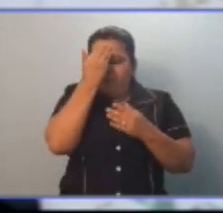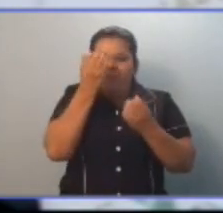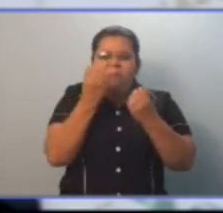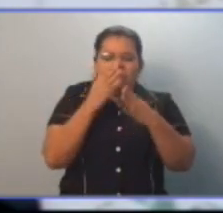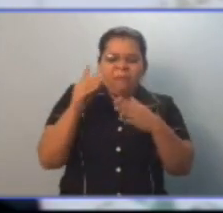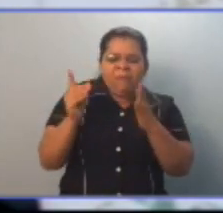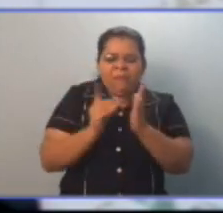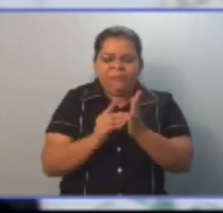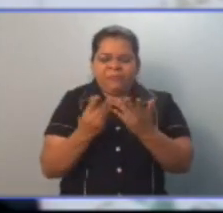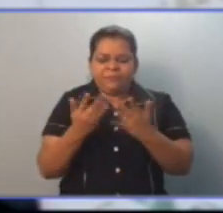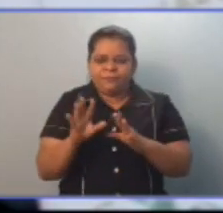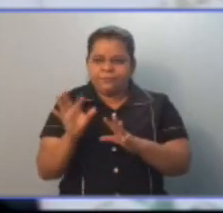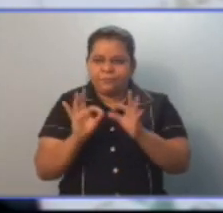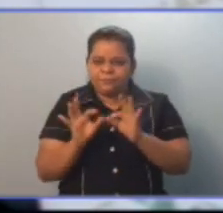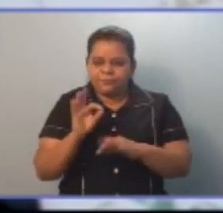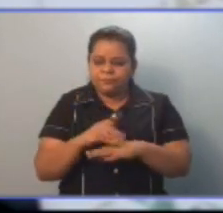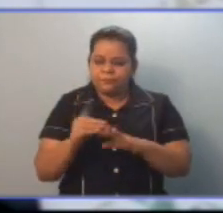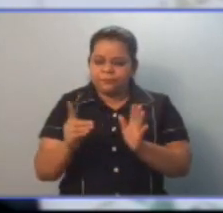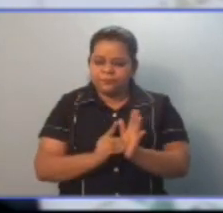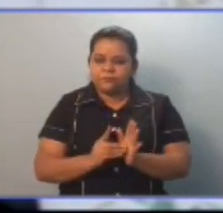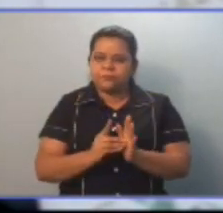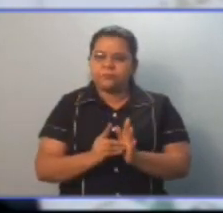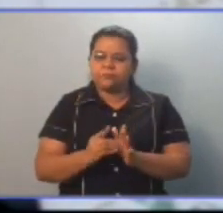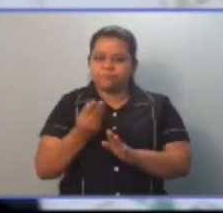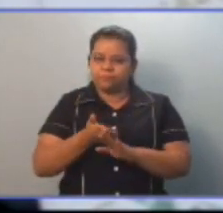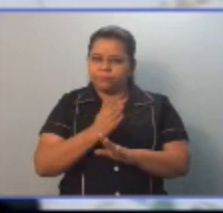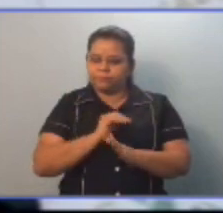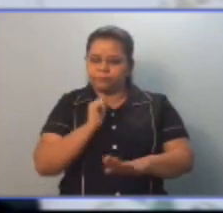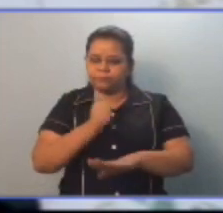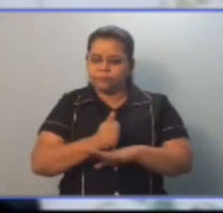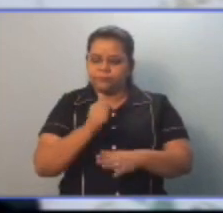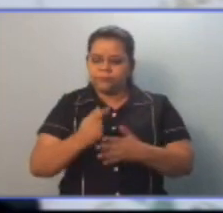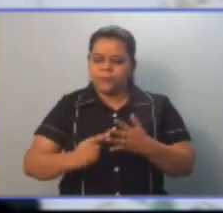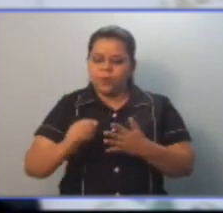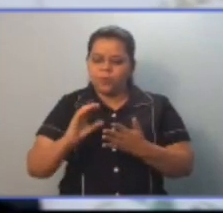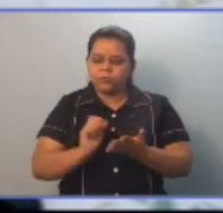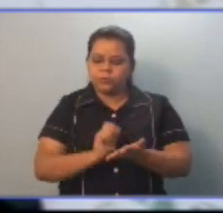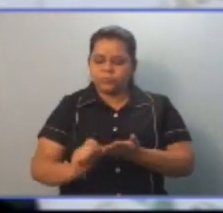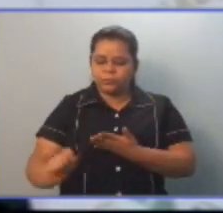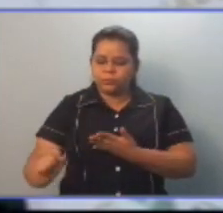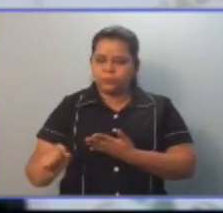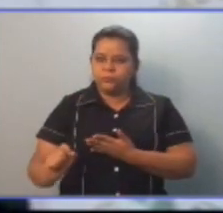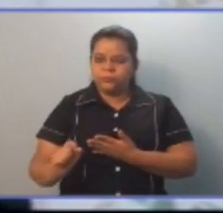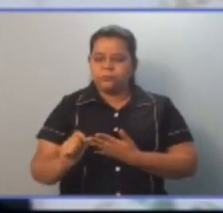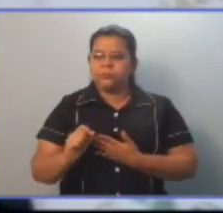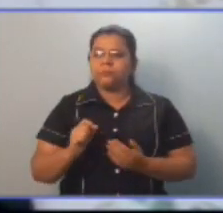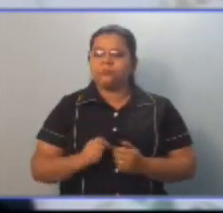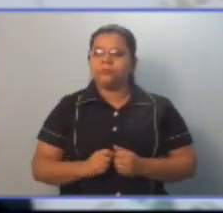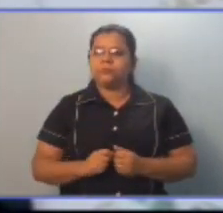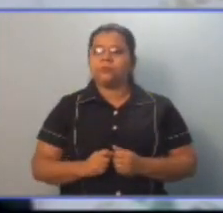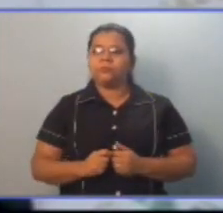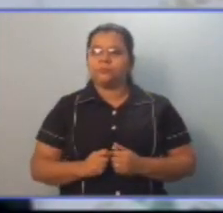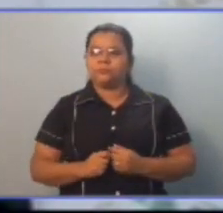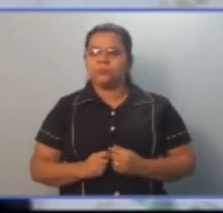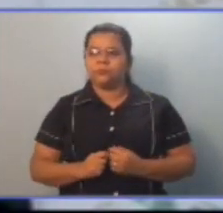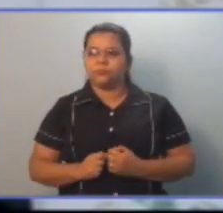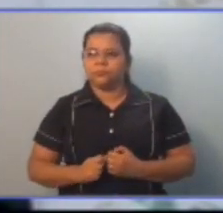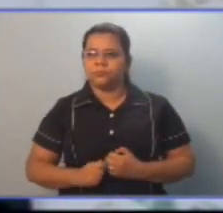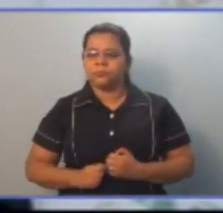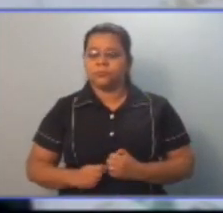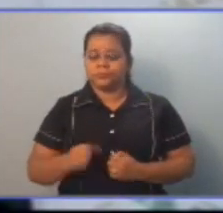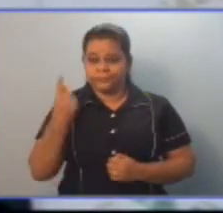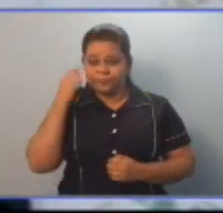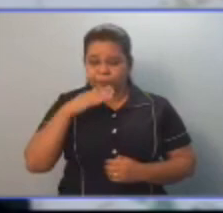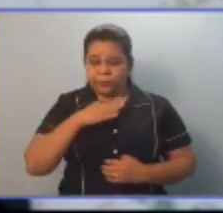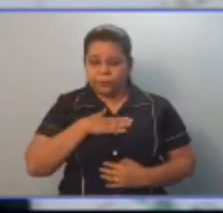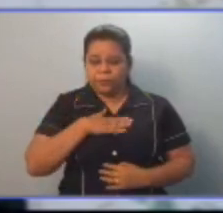diputados, exdiputados que fueron constituyentes en el caso de nuestra Carta Magna, y a mí